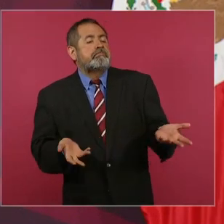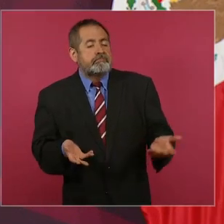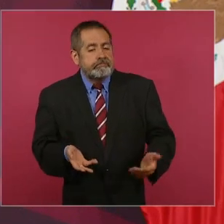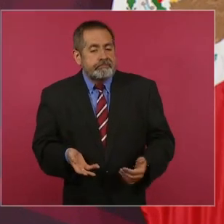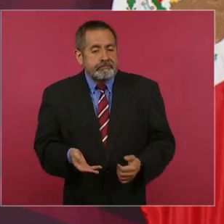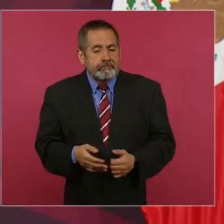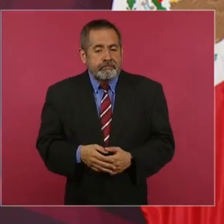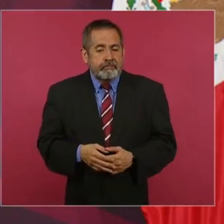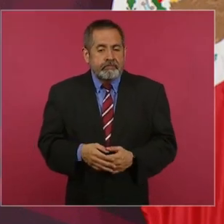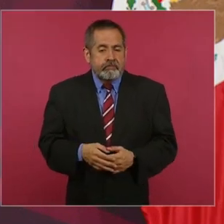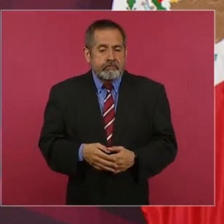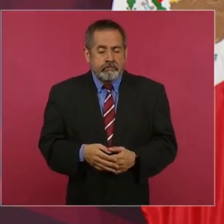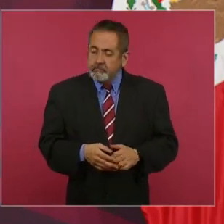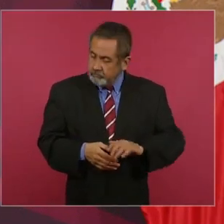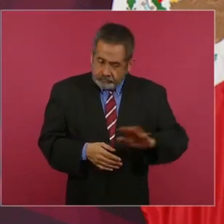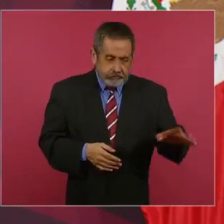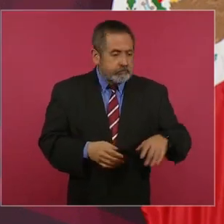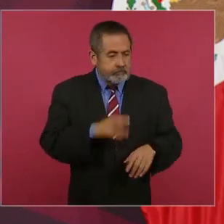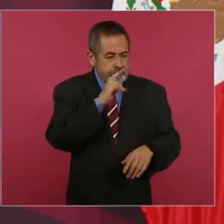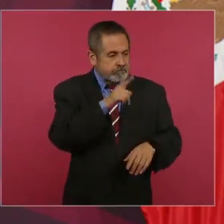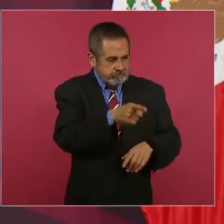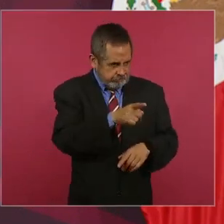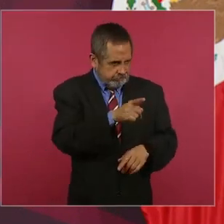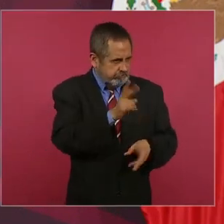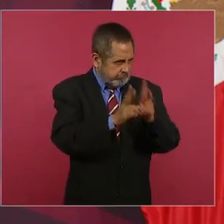porque no hacen una revisión